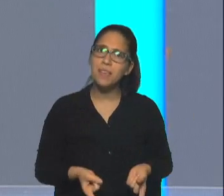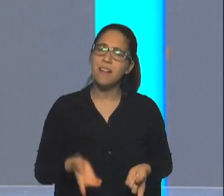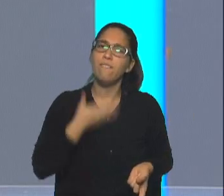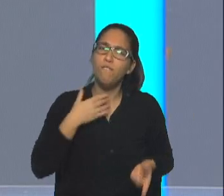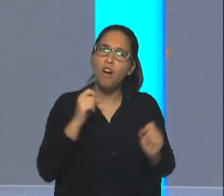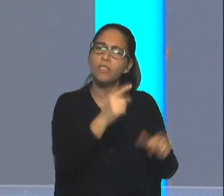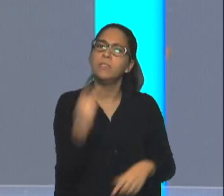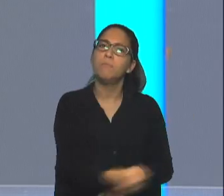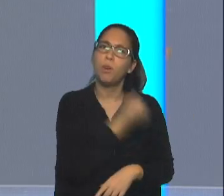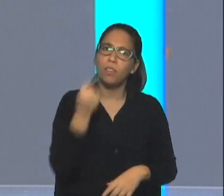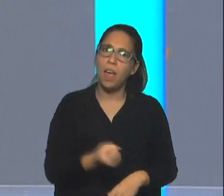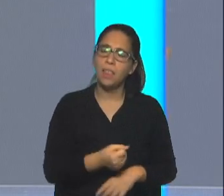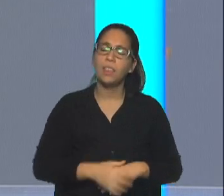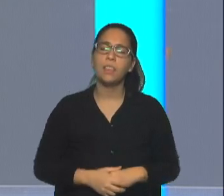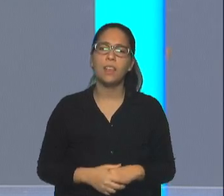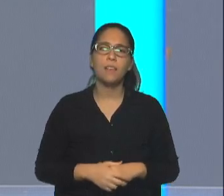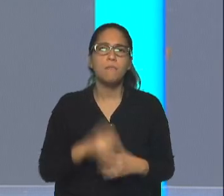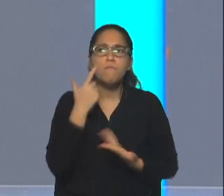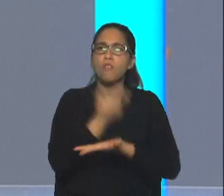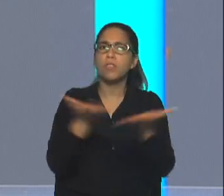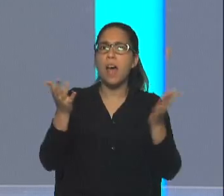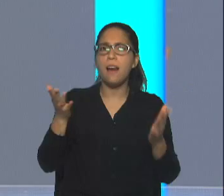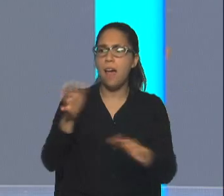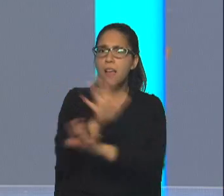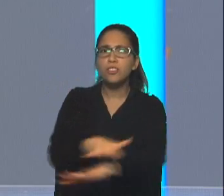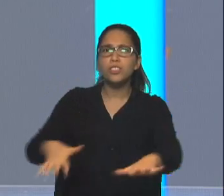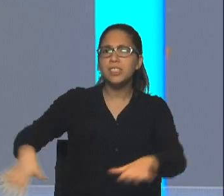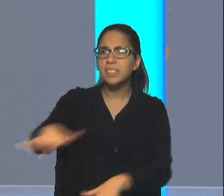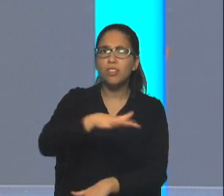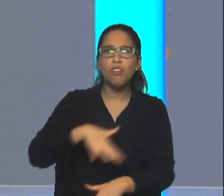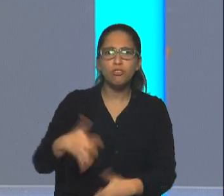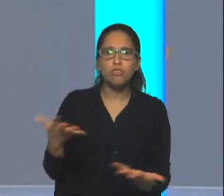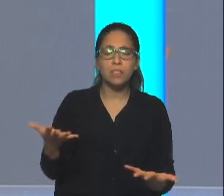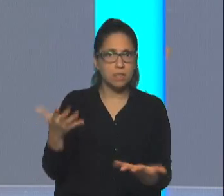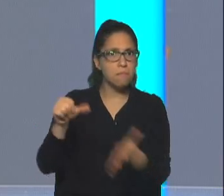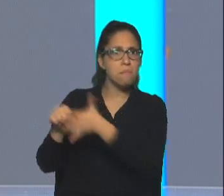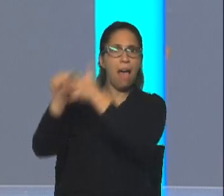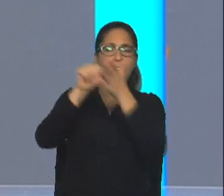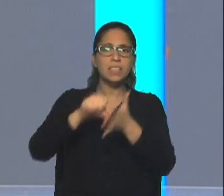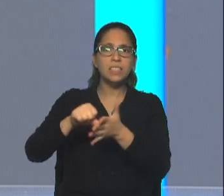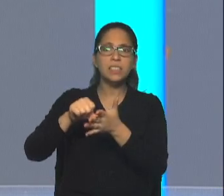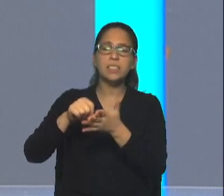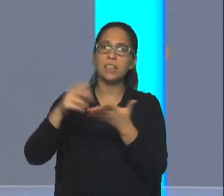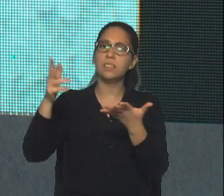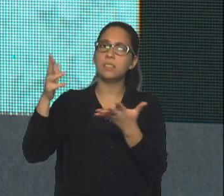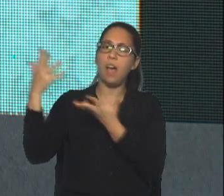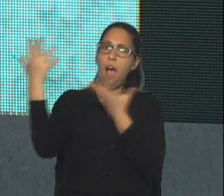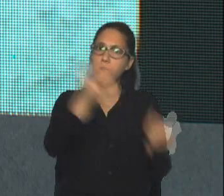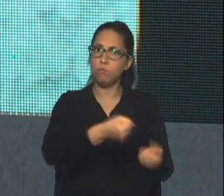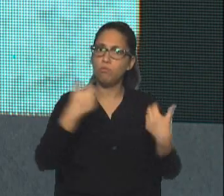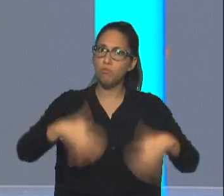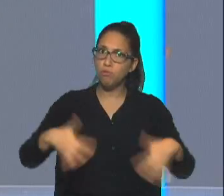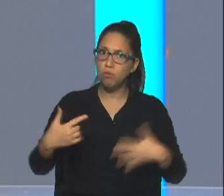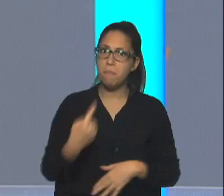representan lo que queremos dejar a las nuevas generaciones si tuvimos un montón de apoyo internacional Vimos a interesante eso eh